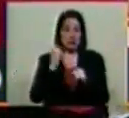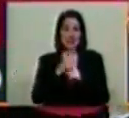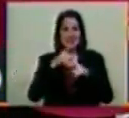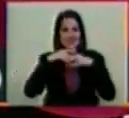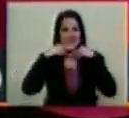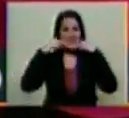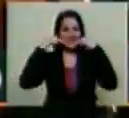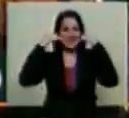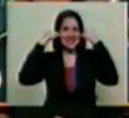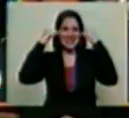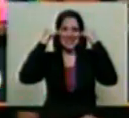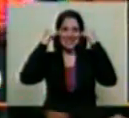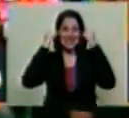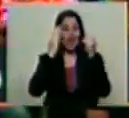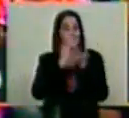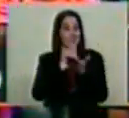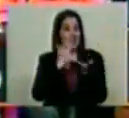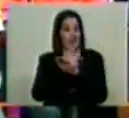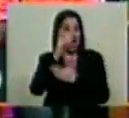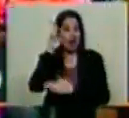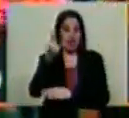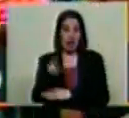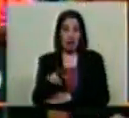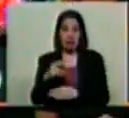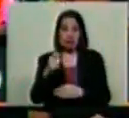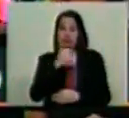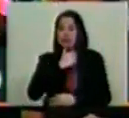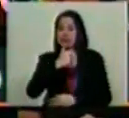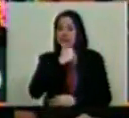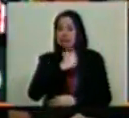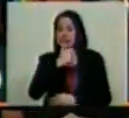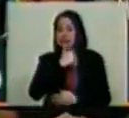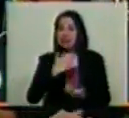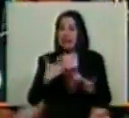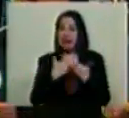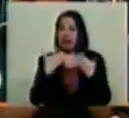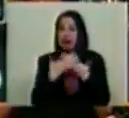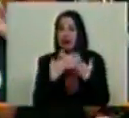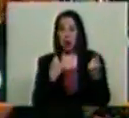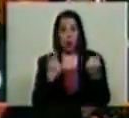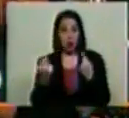diaria para soportar la guerra económica, son ustedes, mujeres,